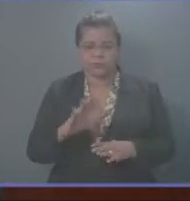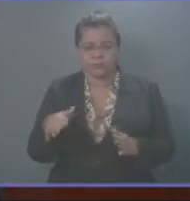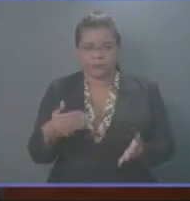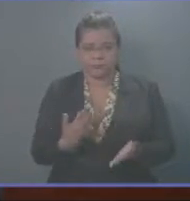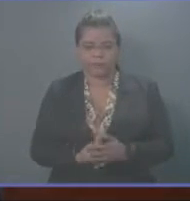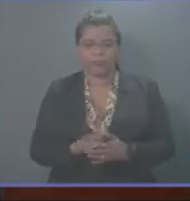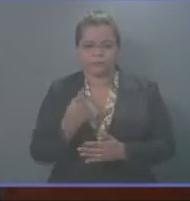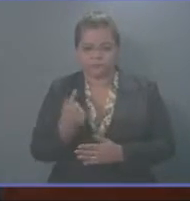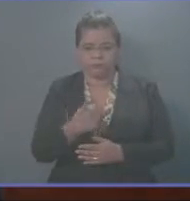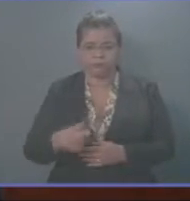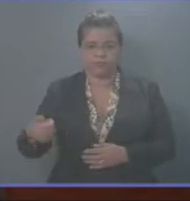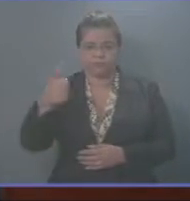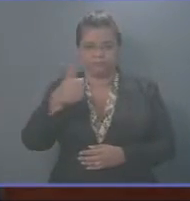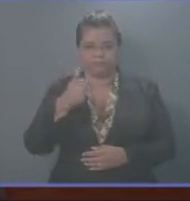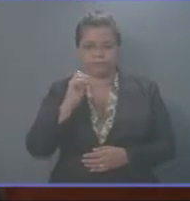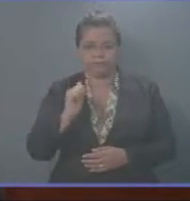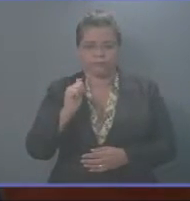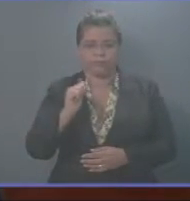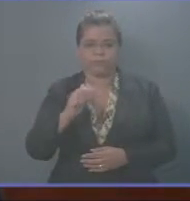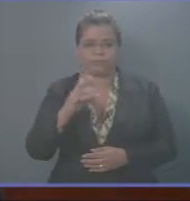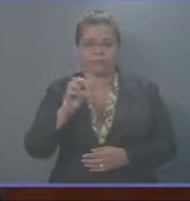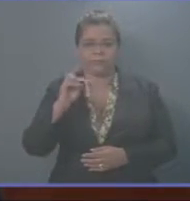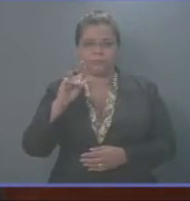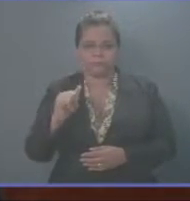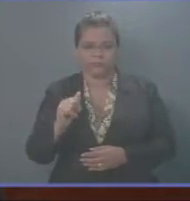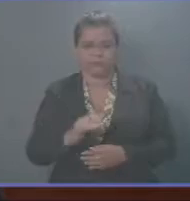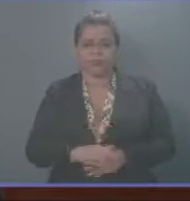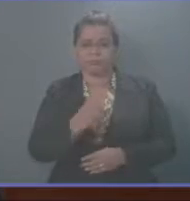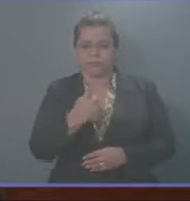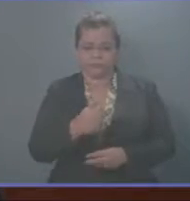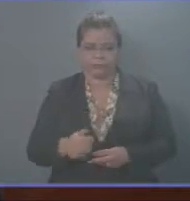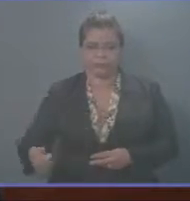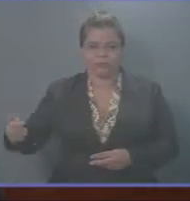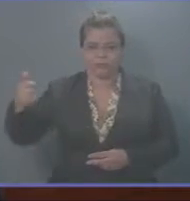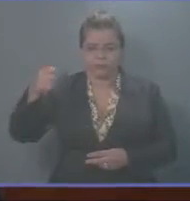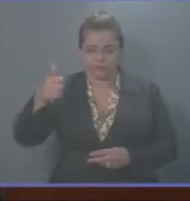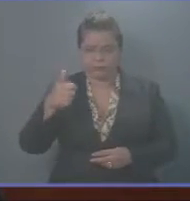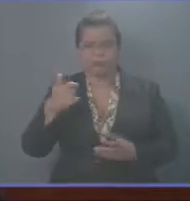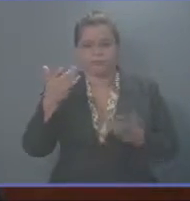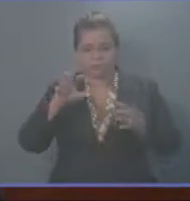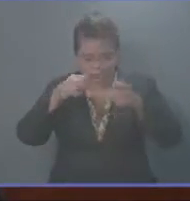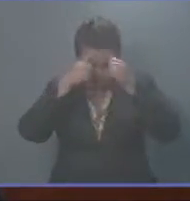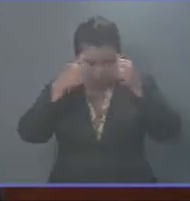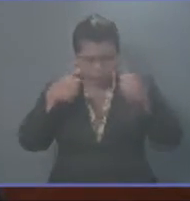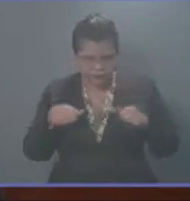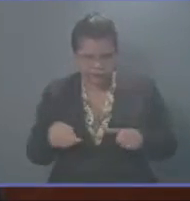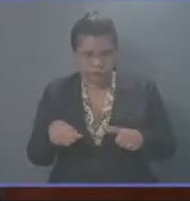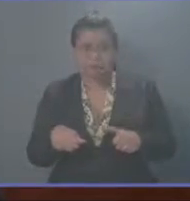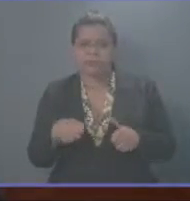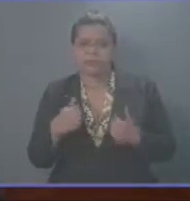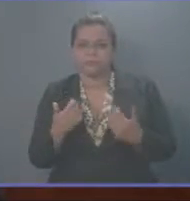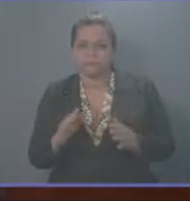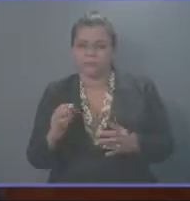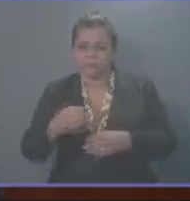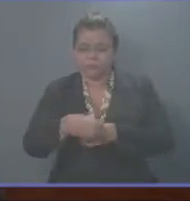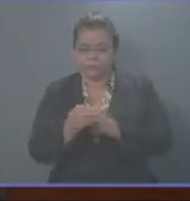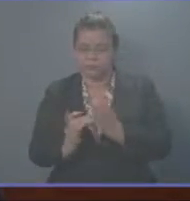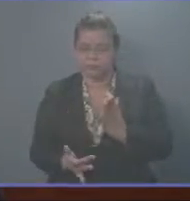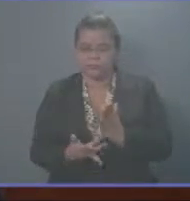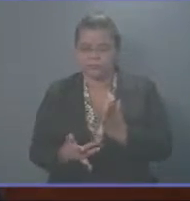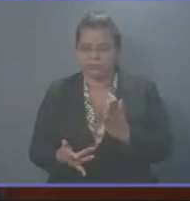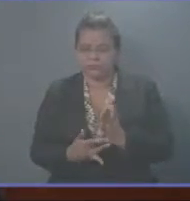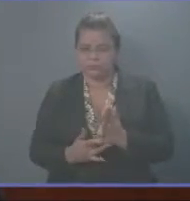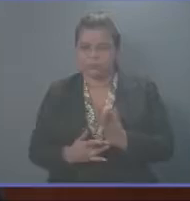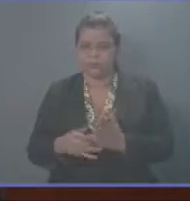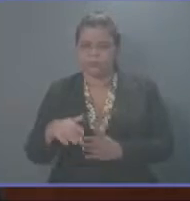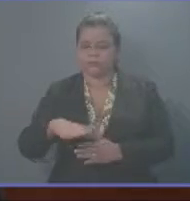en la Academia Internacional, supernumerarios que mediante convenio suscrito con la Unidad Técnica Ejecutiva